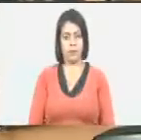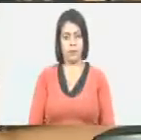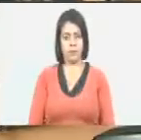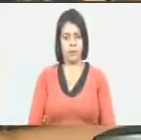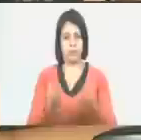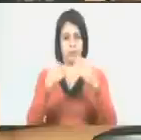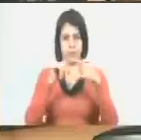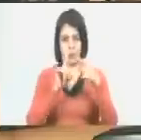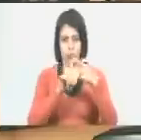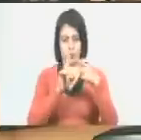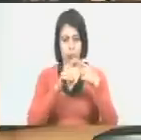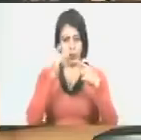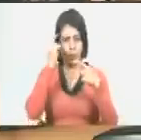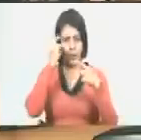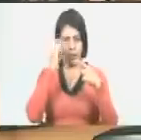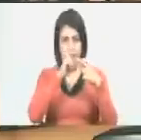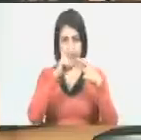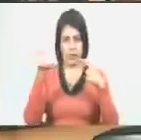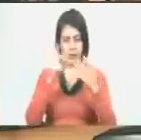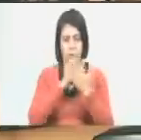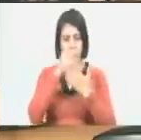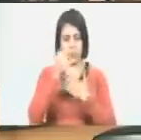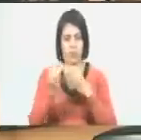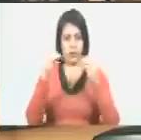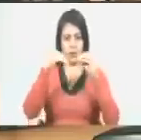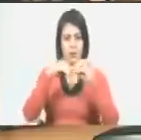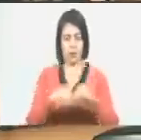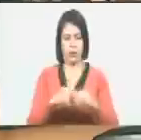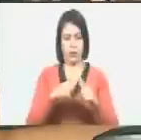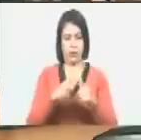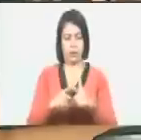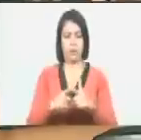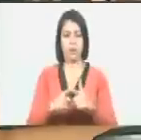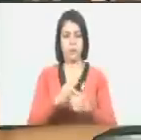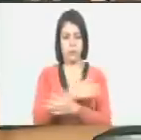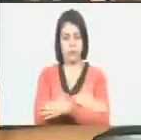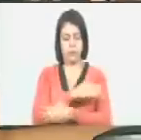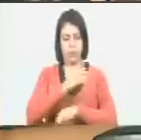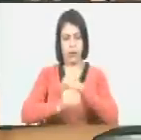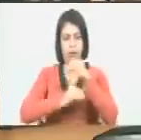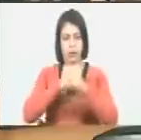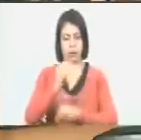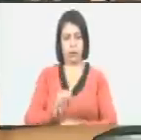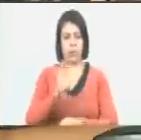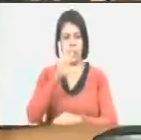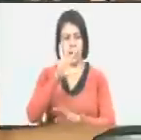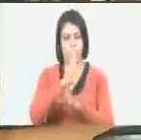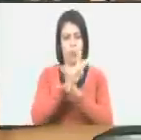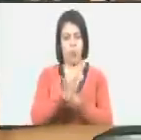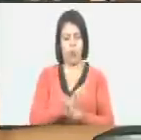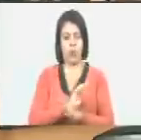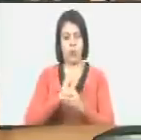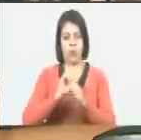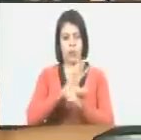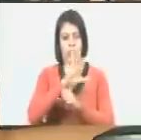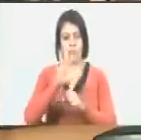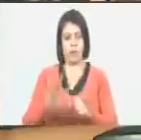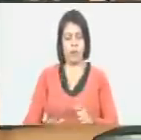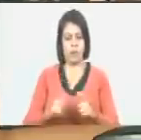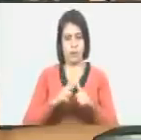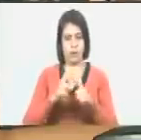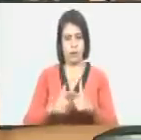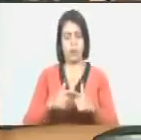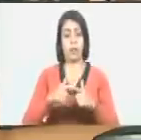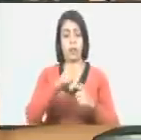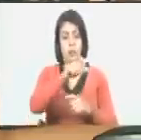Punto número uno del orden del día. Proyecto de acuerdo de felicitación a la realización de los quintos Juegos del ALBA y salutación a